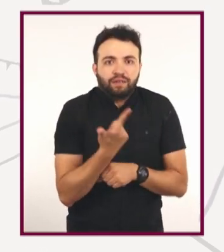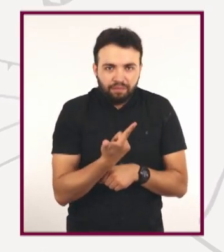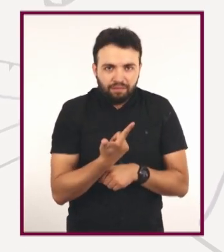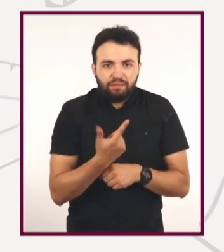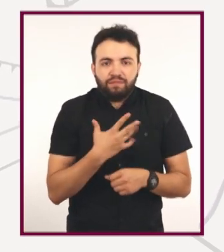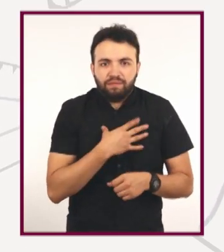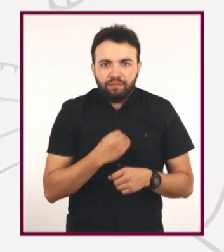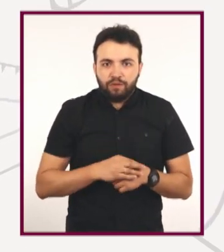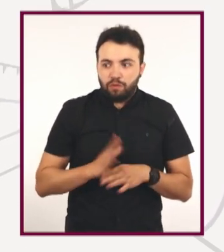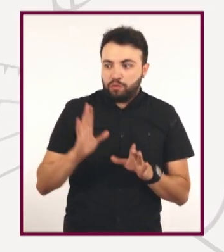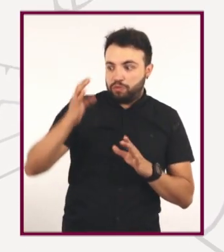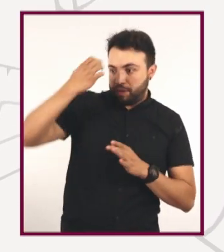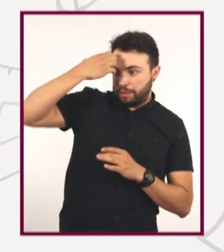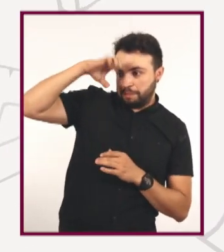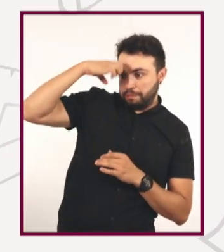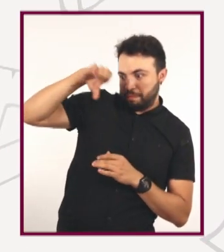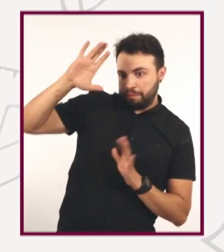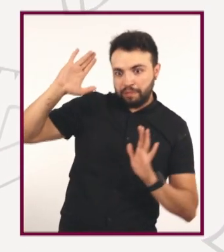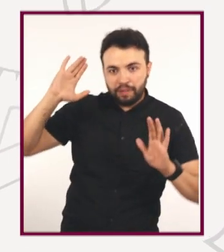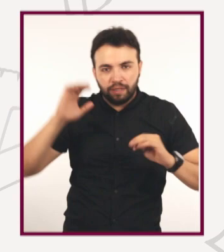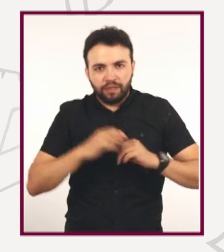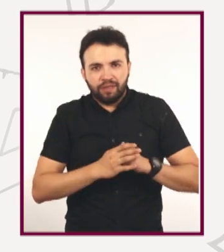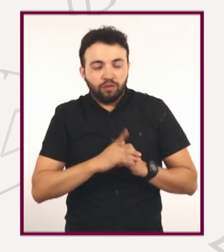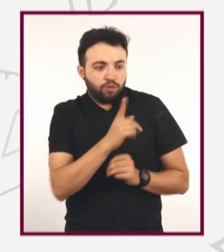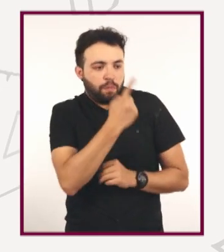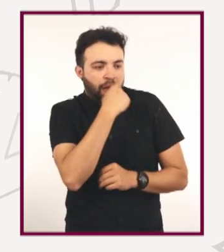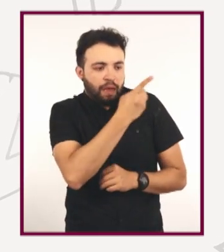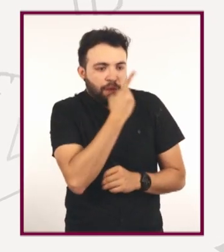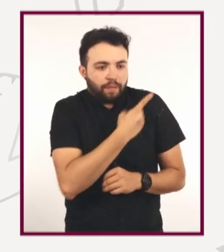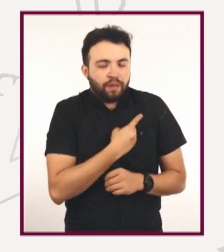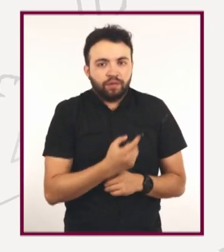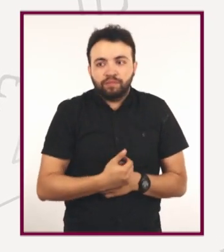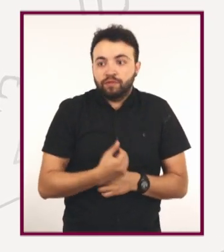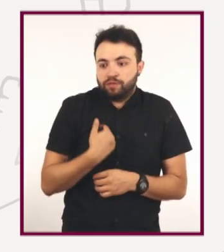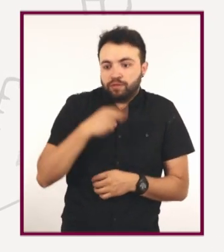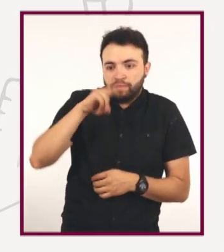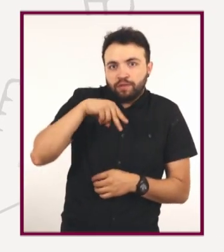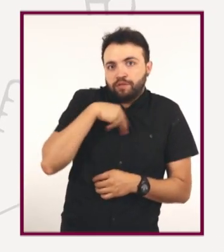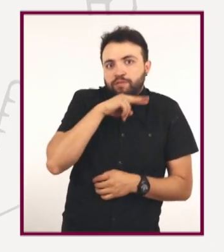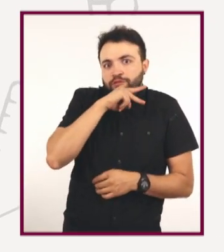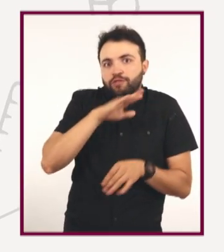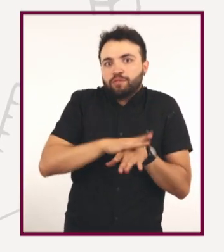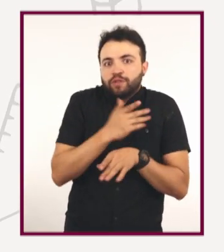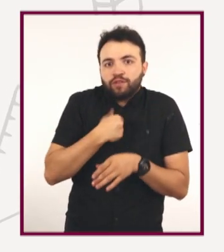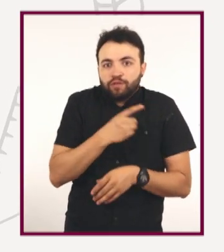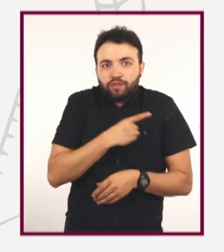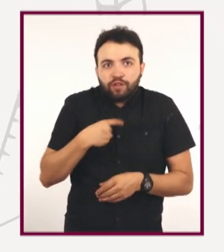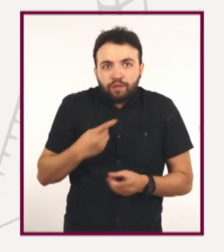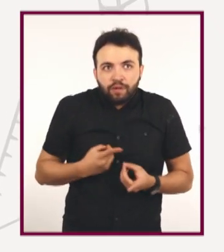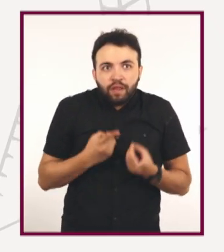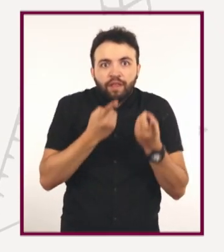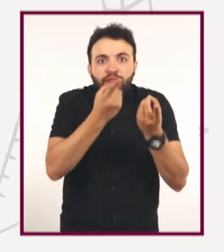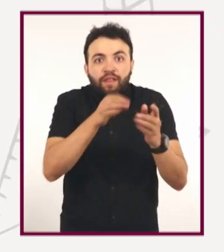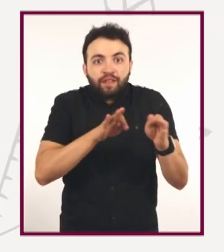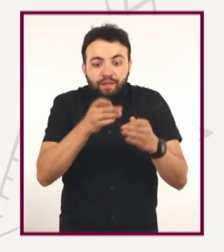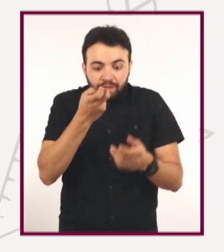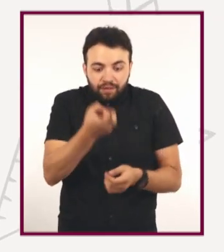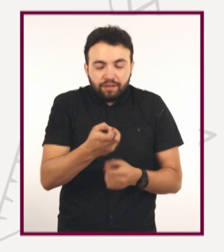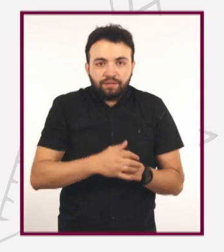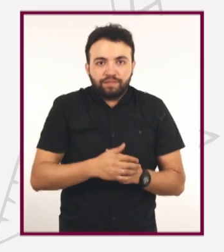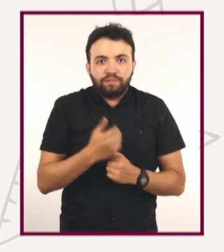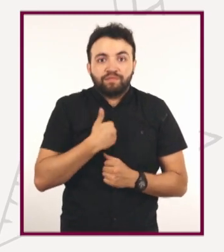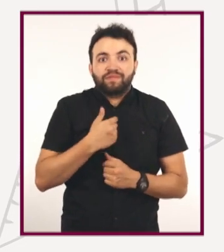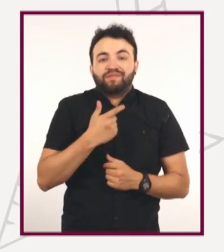experto! Bueno, pues tú sacas el tema. Pues claro, estoy preocupada porque tenemos que entregar el trabajo esta semana. Así